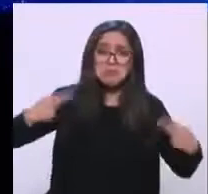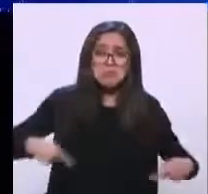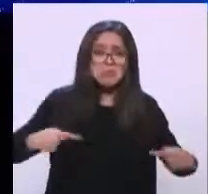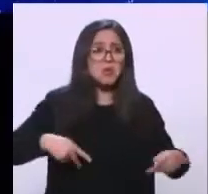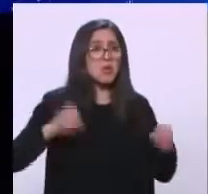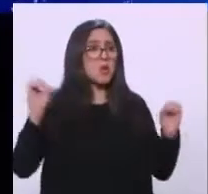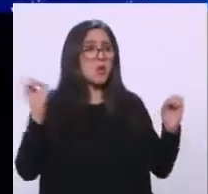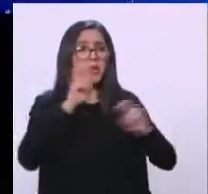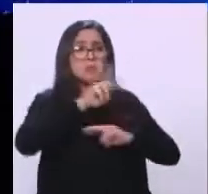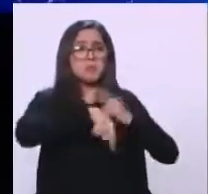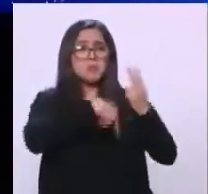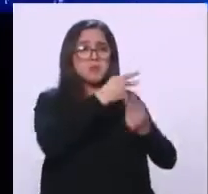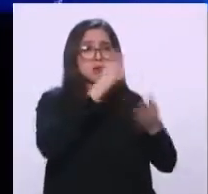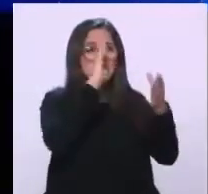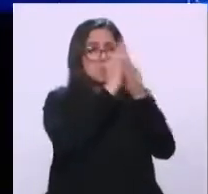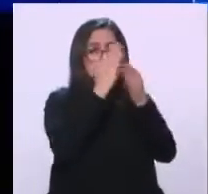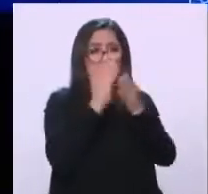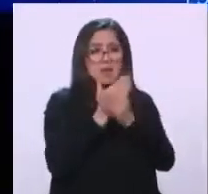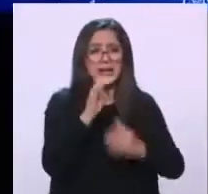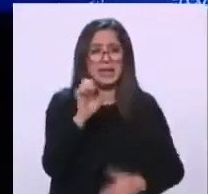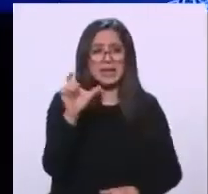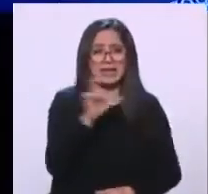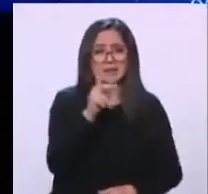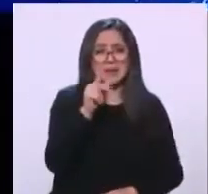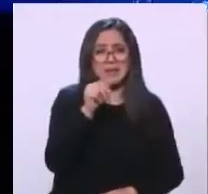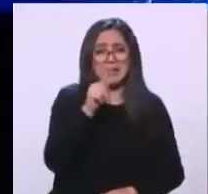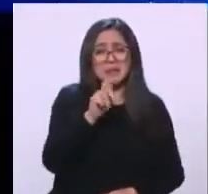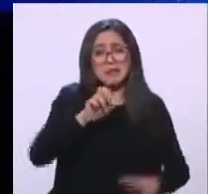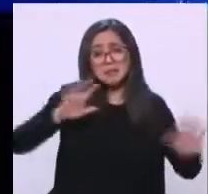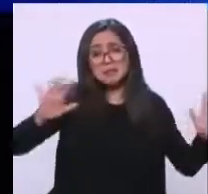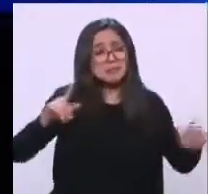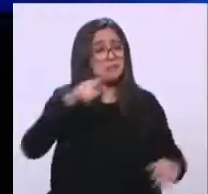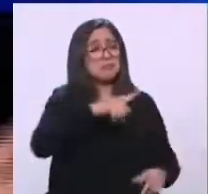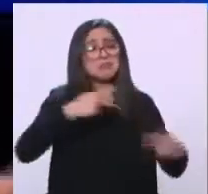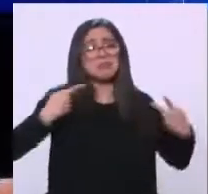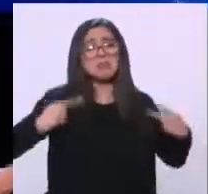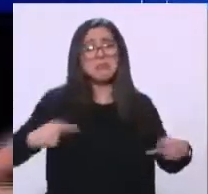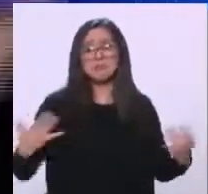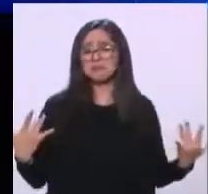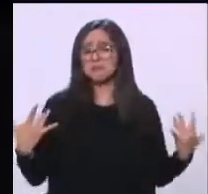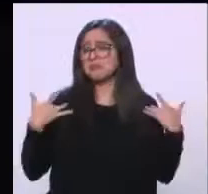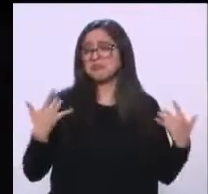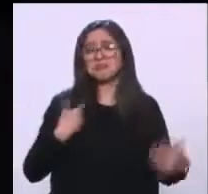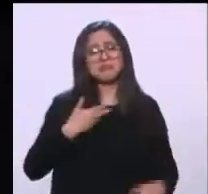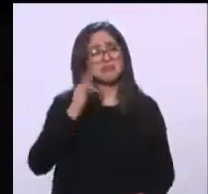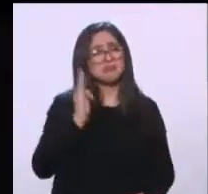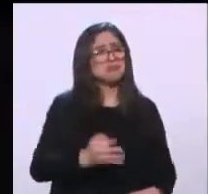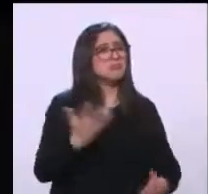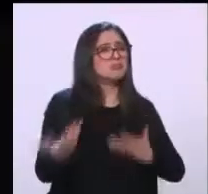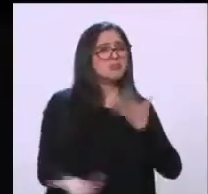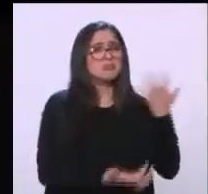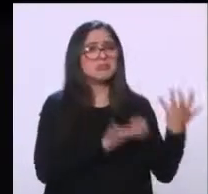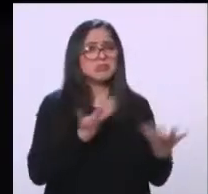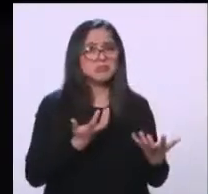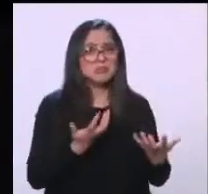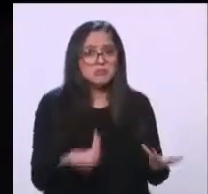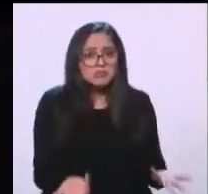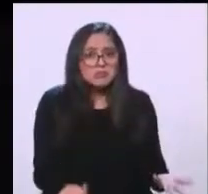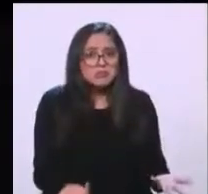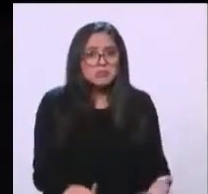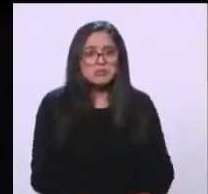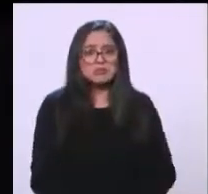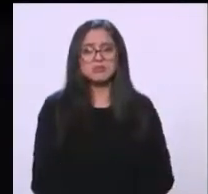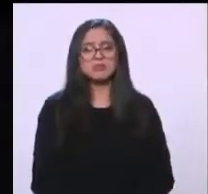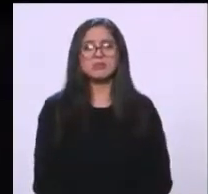los expedientes que están en ese edificio, pues que ellas no respondían y que los iban a quemar. Que los iban a quemar. Renata, sobre esto es